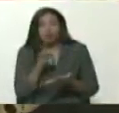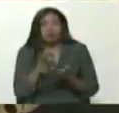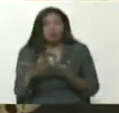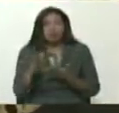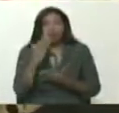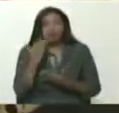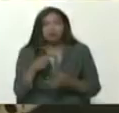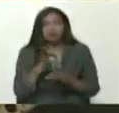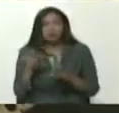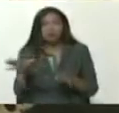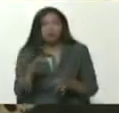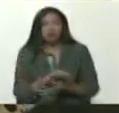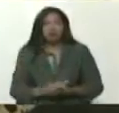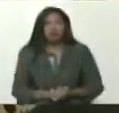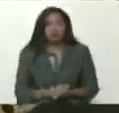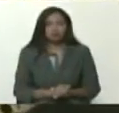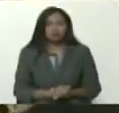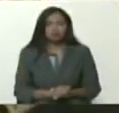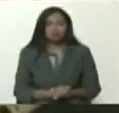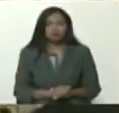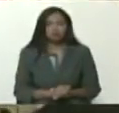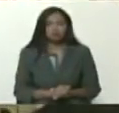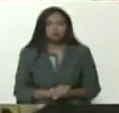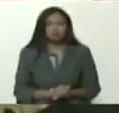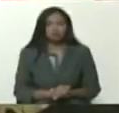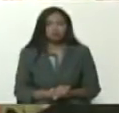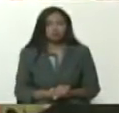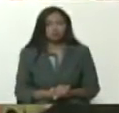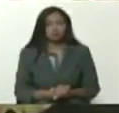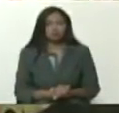frontal. Esta parte que la hace aquí así.